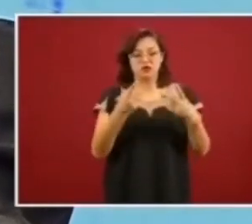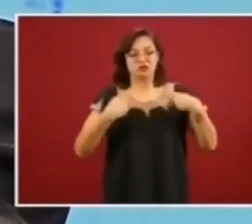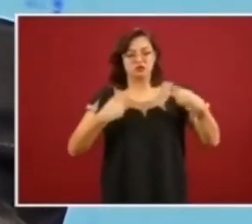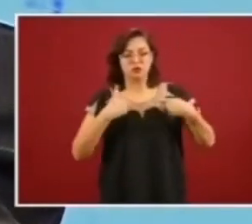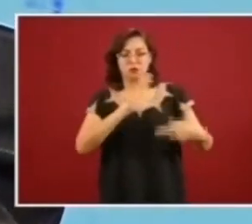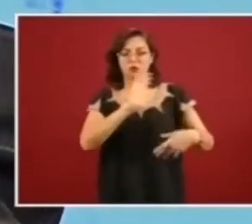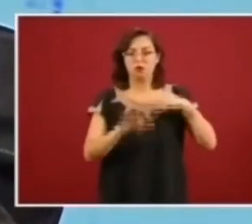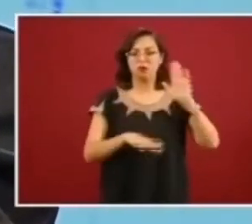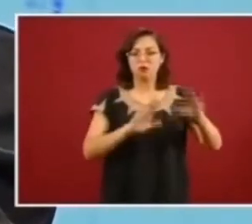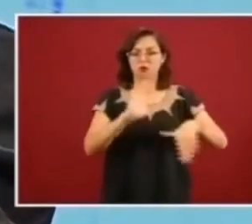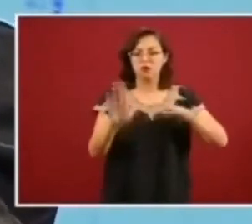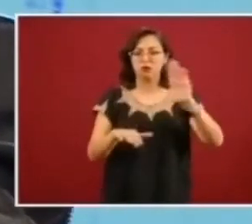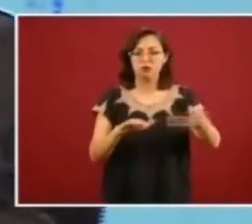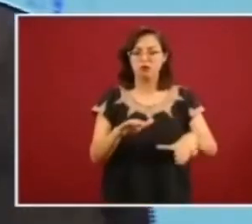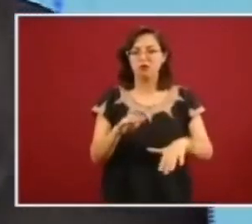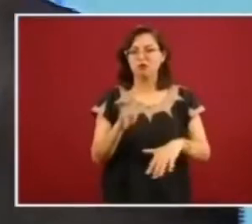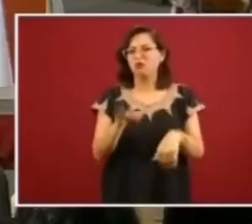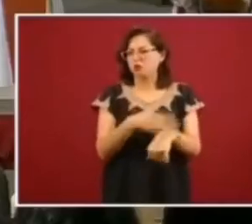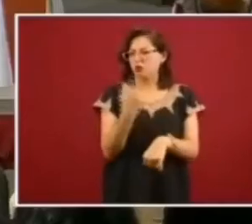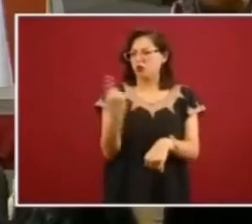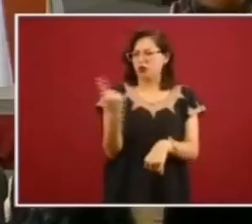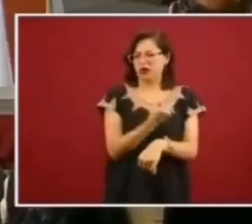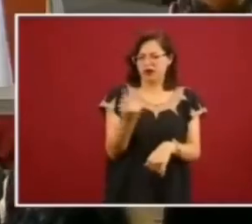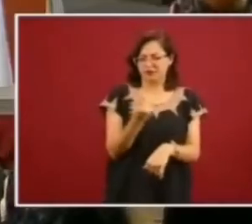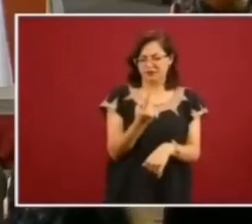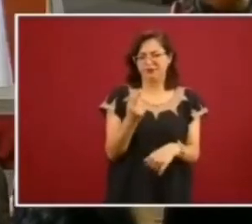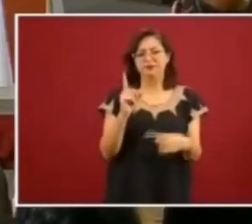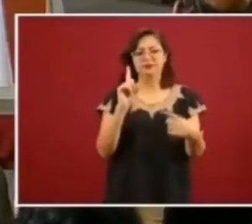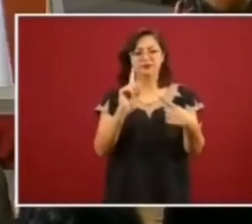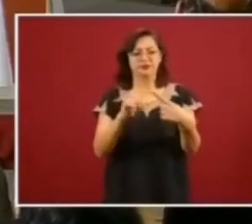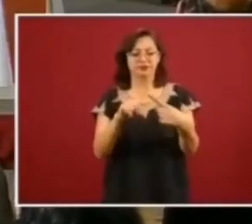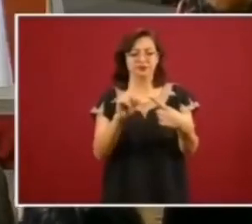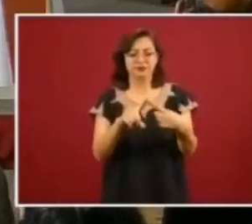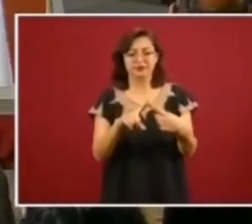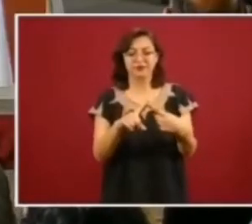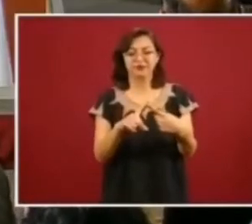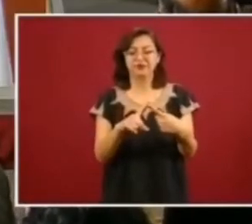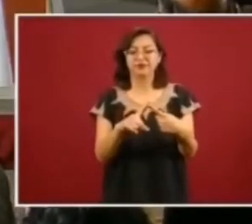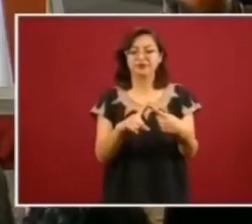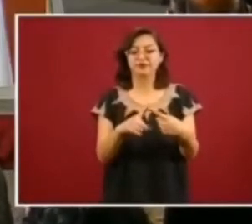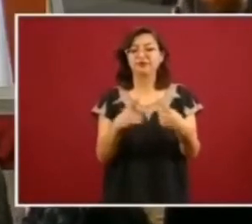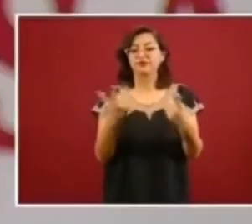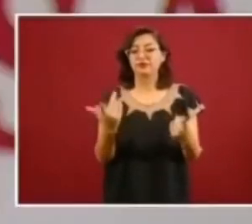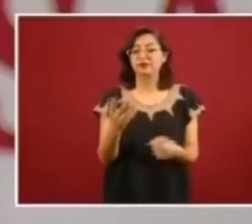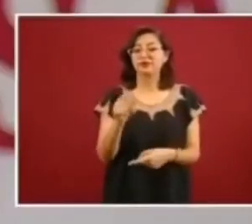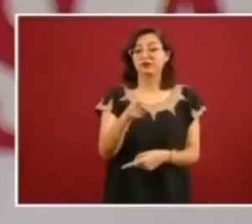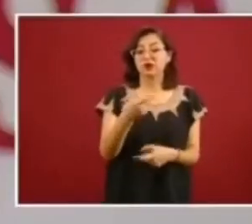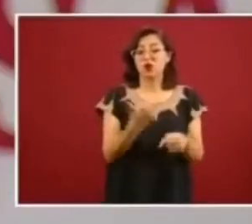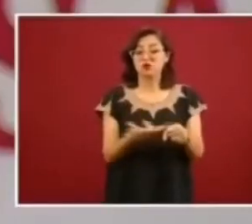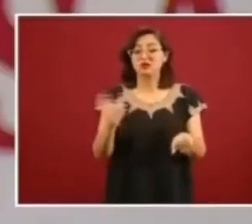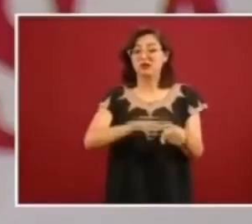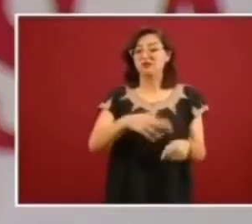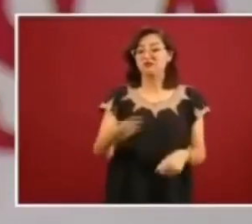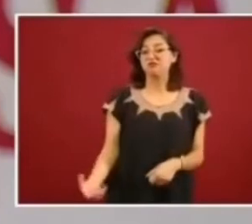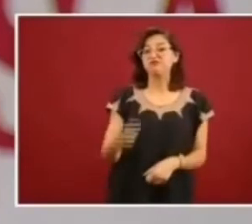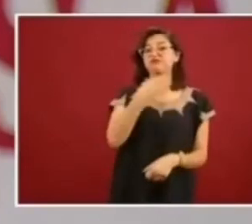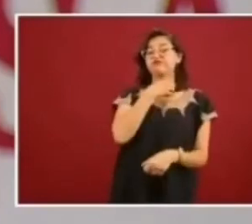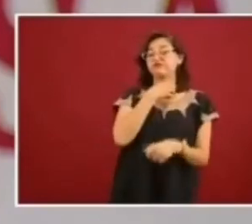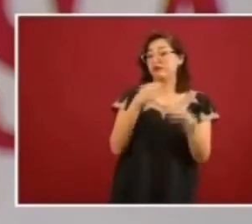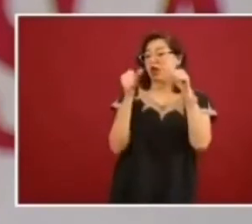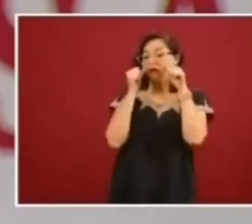puede representar al menos dos cosas. Una, que la capacidad de atención pudiera estar rebasada y